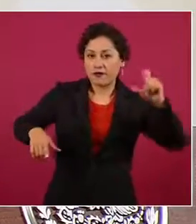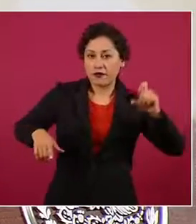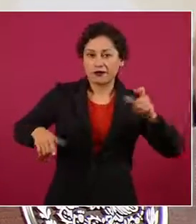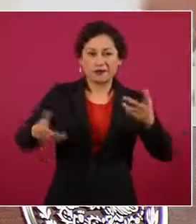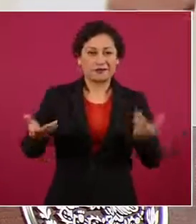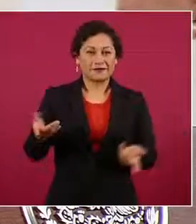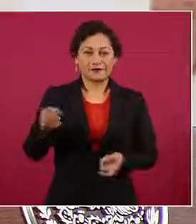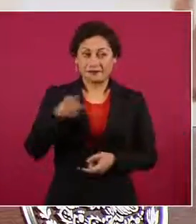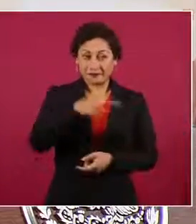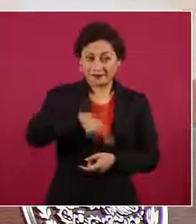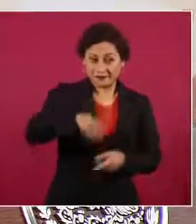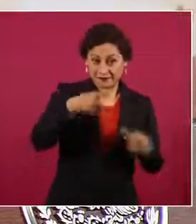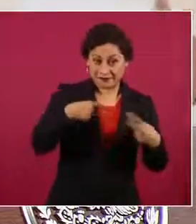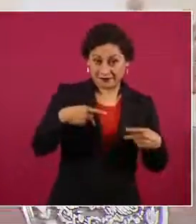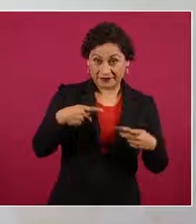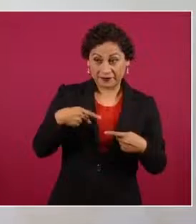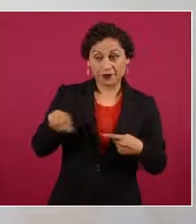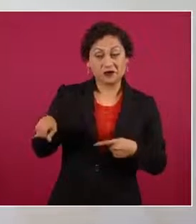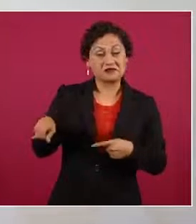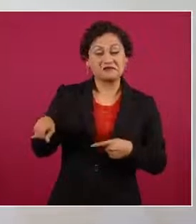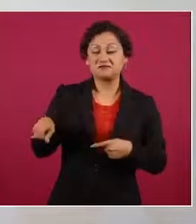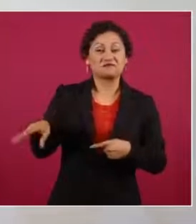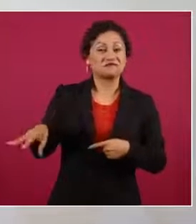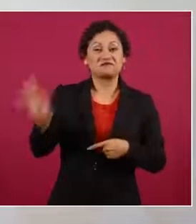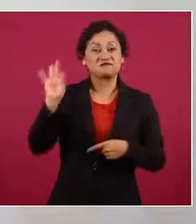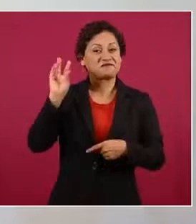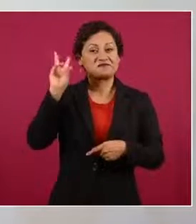la asamblea del pueblo